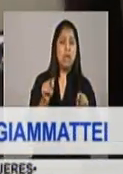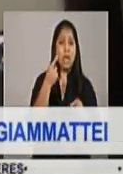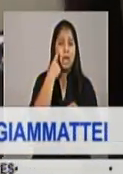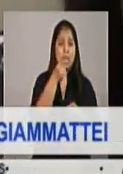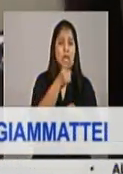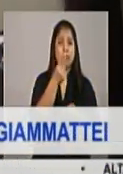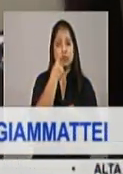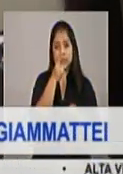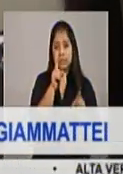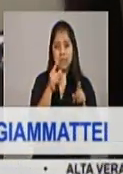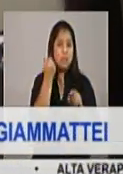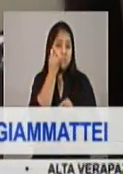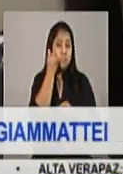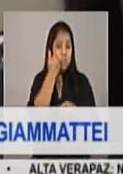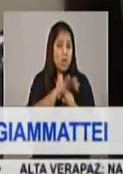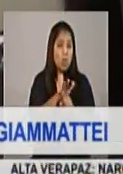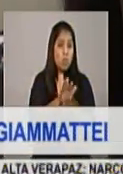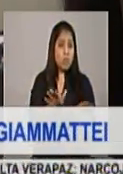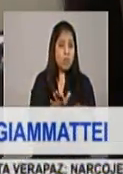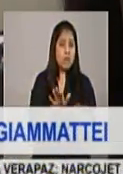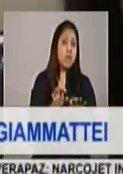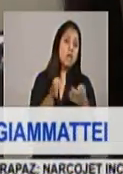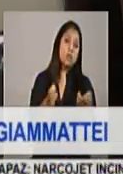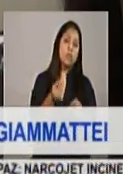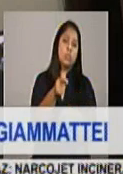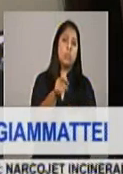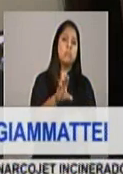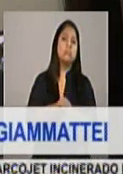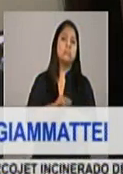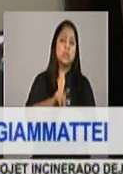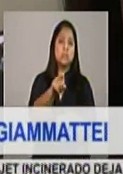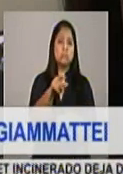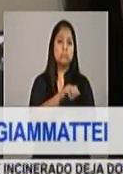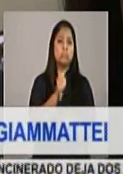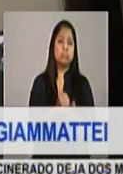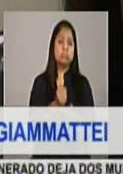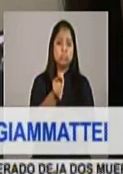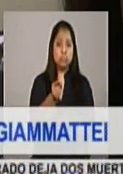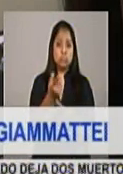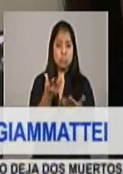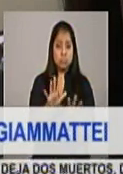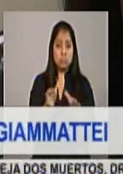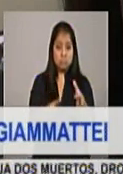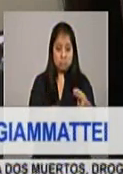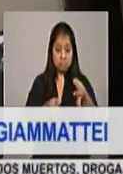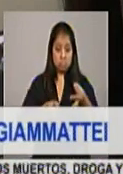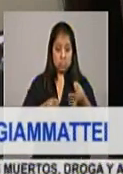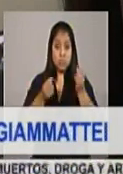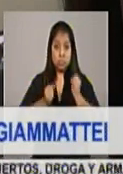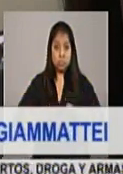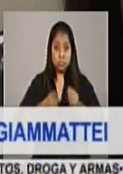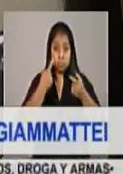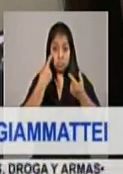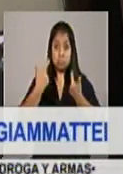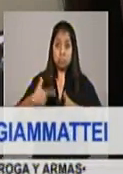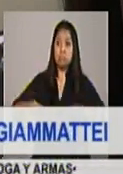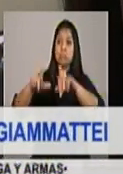positivo, pues solicitamos la autorización para que usted nos pueda dar el examen y ponerlo ya en